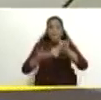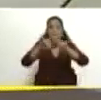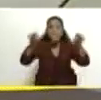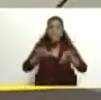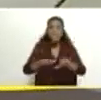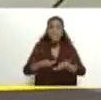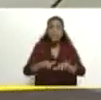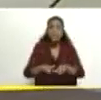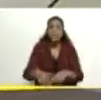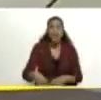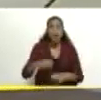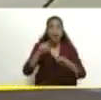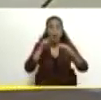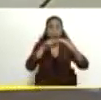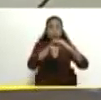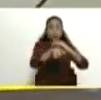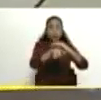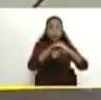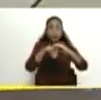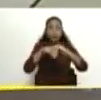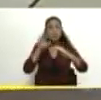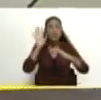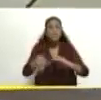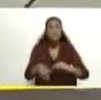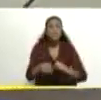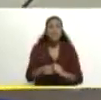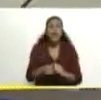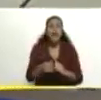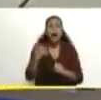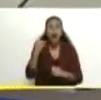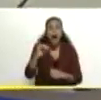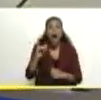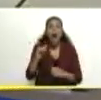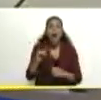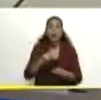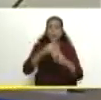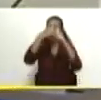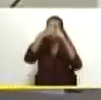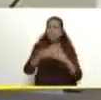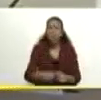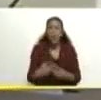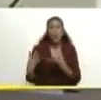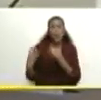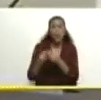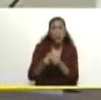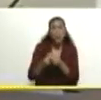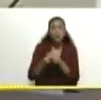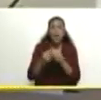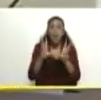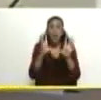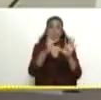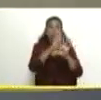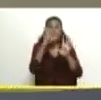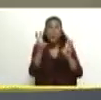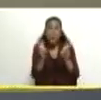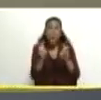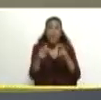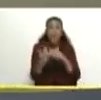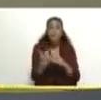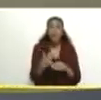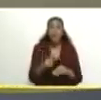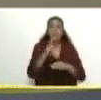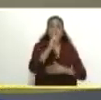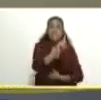el resonador magnético y vamos a conjugar junto con las 9 ASIC los más